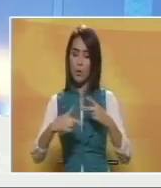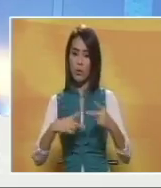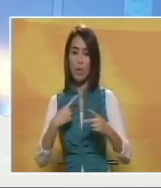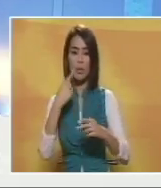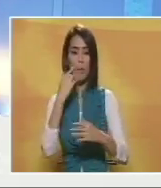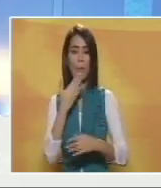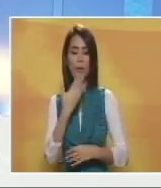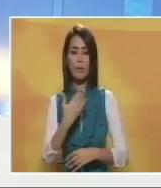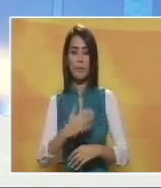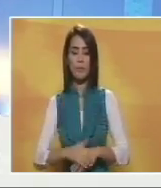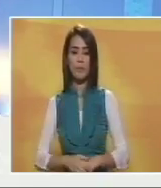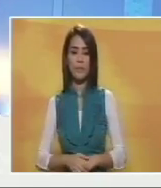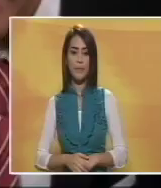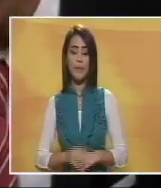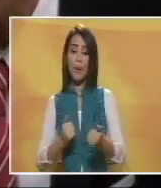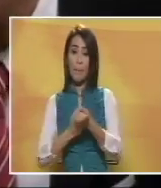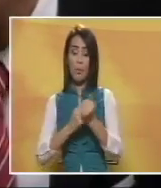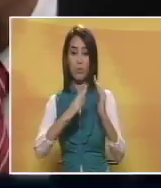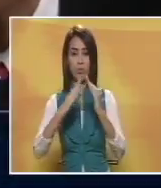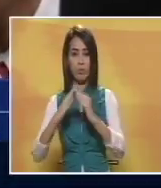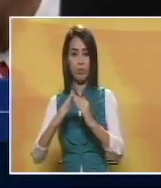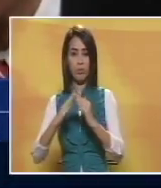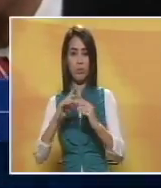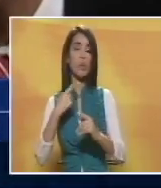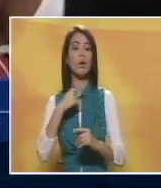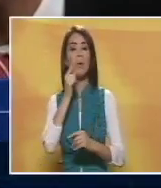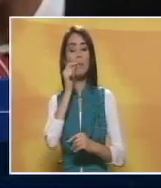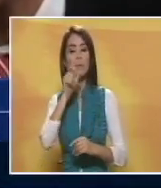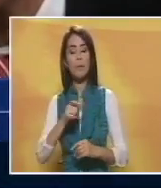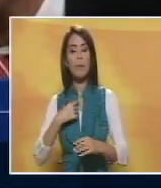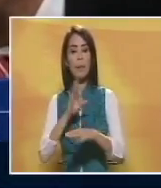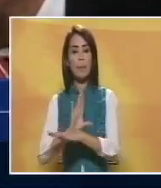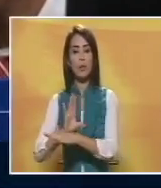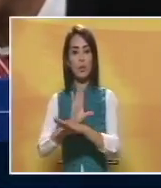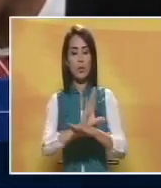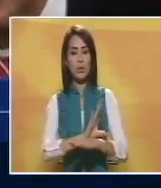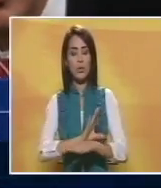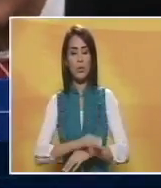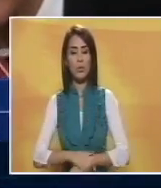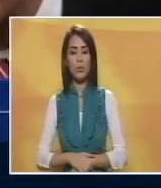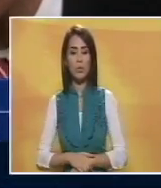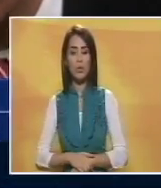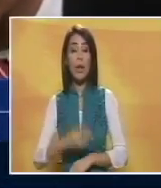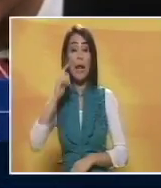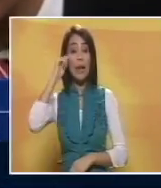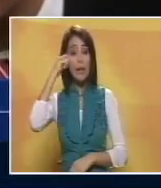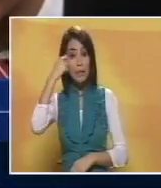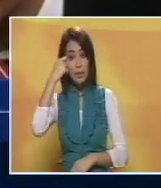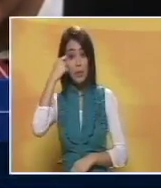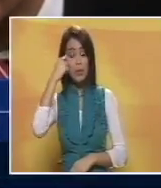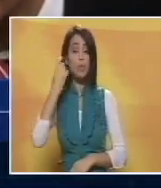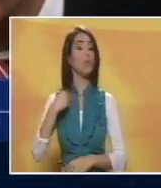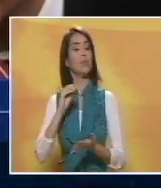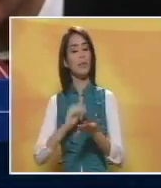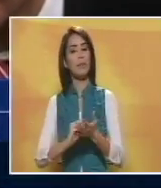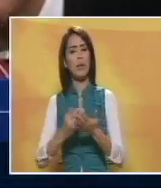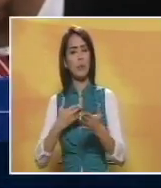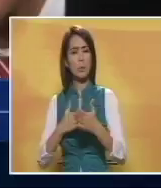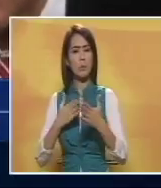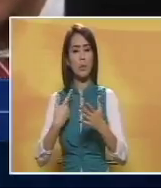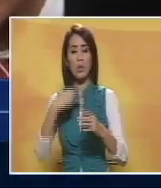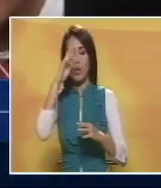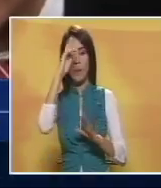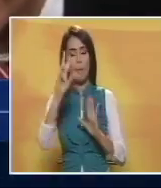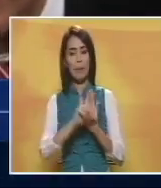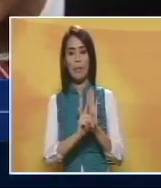en solicitantes de asilo. El alto comisionado adjunto para protección, Volker Turk, recordó que las repatriaciones forzadas son una